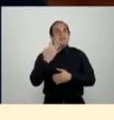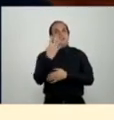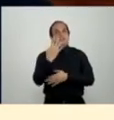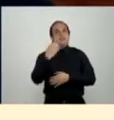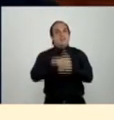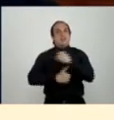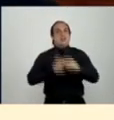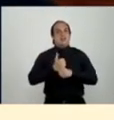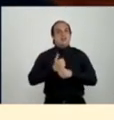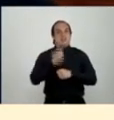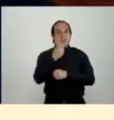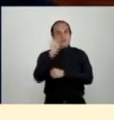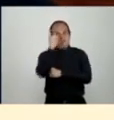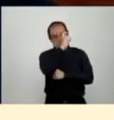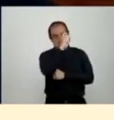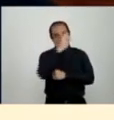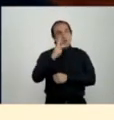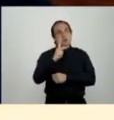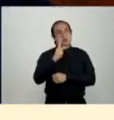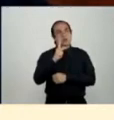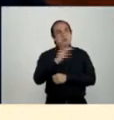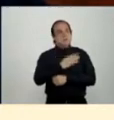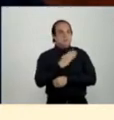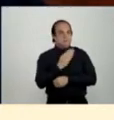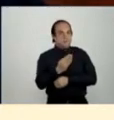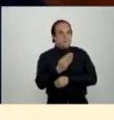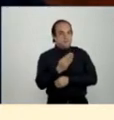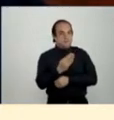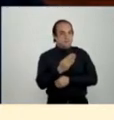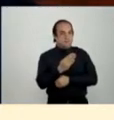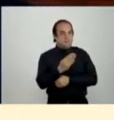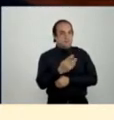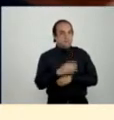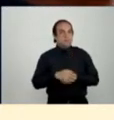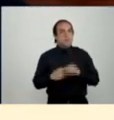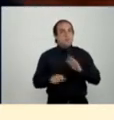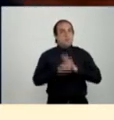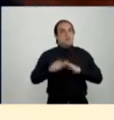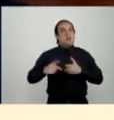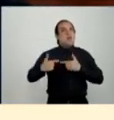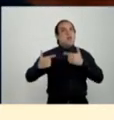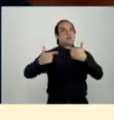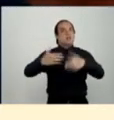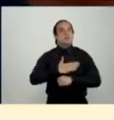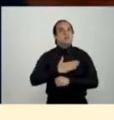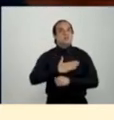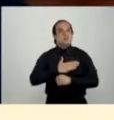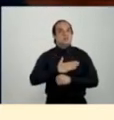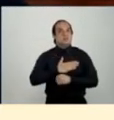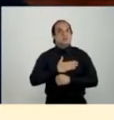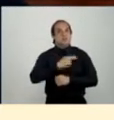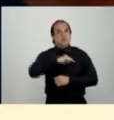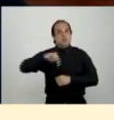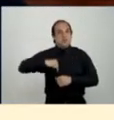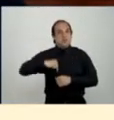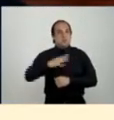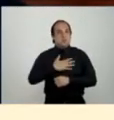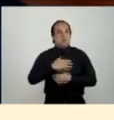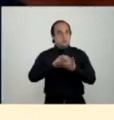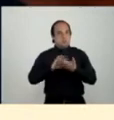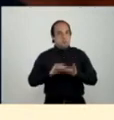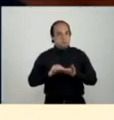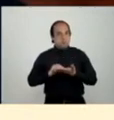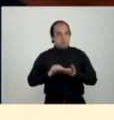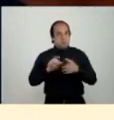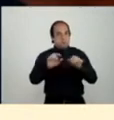complicado. Pero mira, bueno, en el caso de la generación mía, nosotros, mi generación empieza a publicar